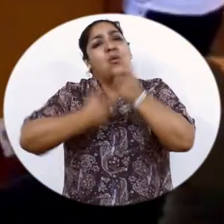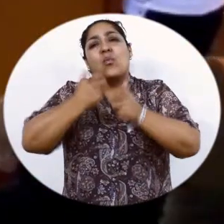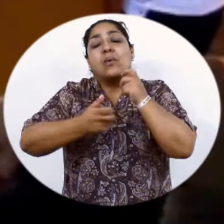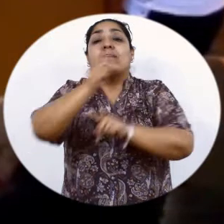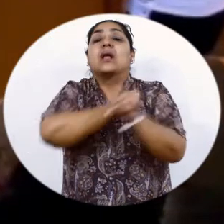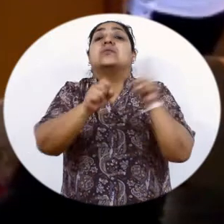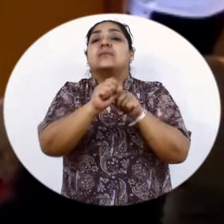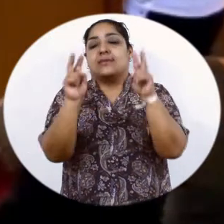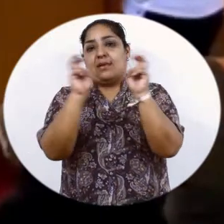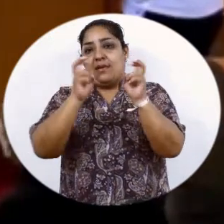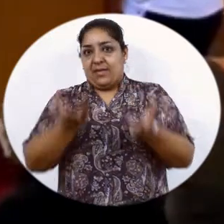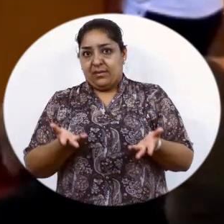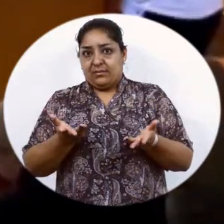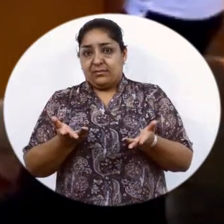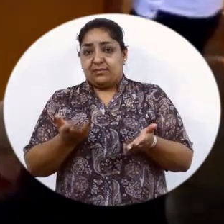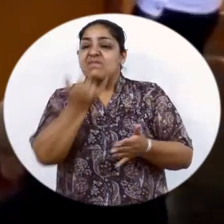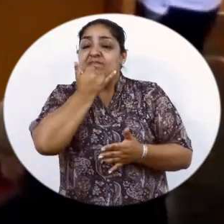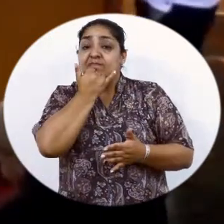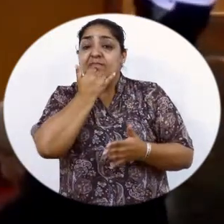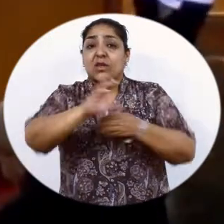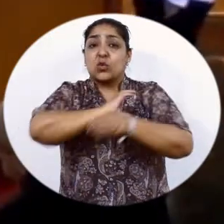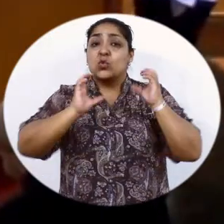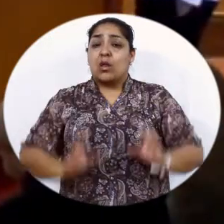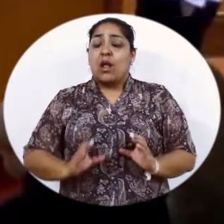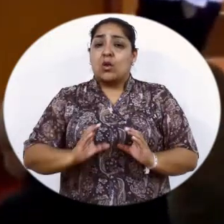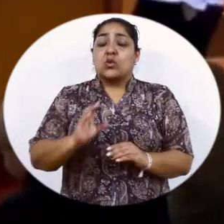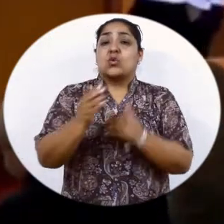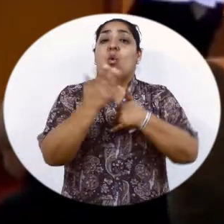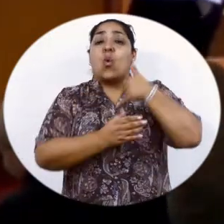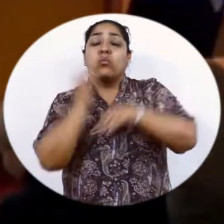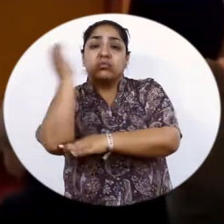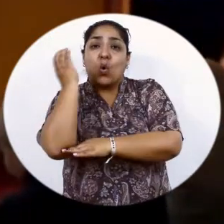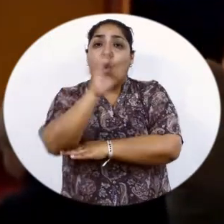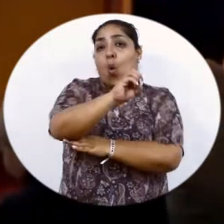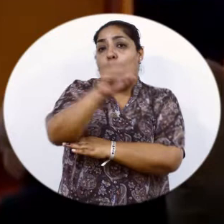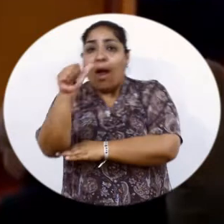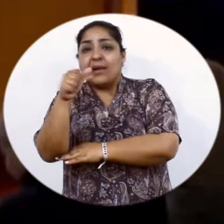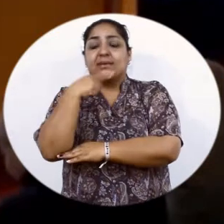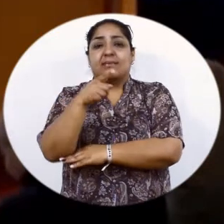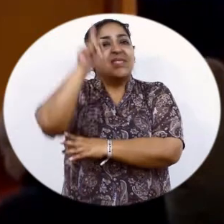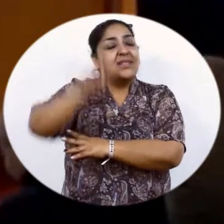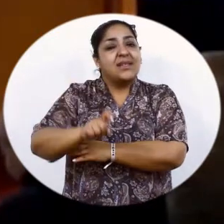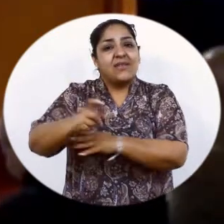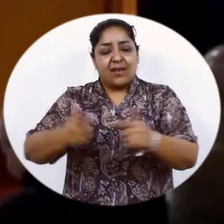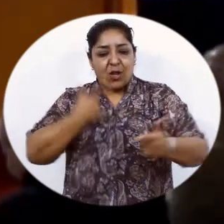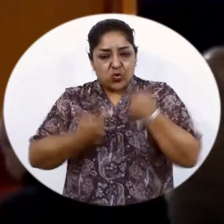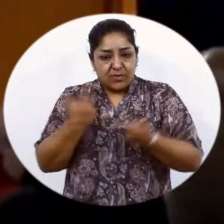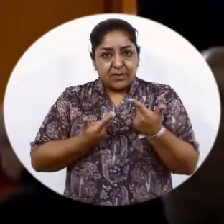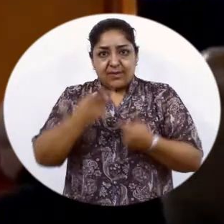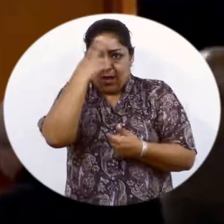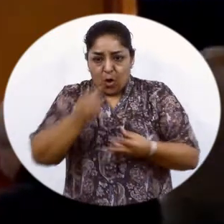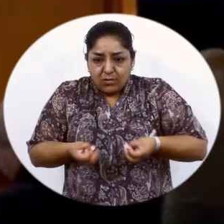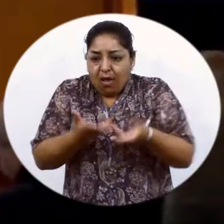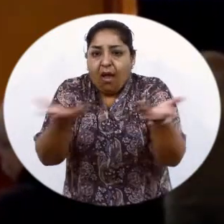social en este tema y es que esos ciudadanos colombianos y colombianas tienen la sobrevivencia y el deber de darles de comer a sus hijos